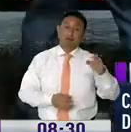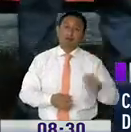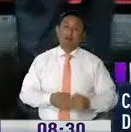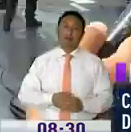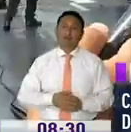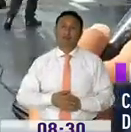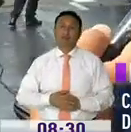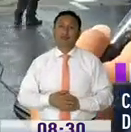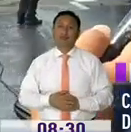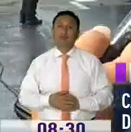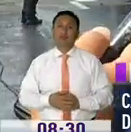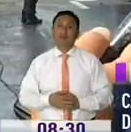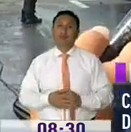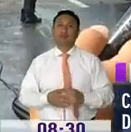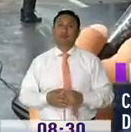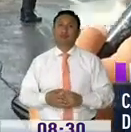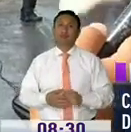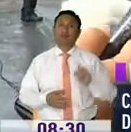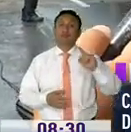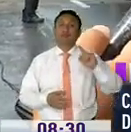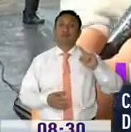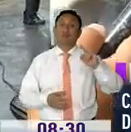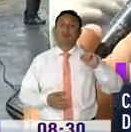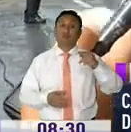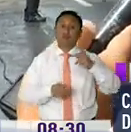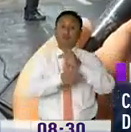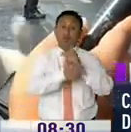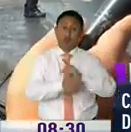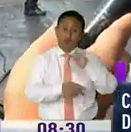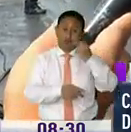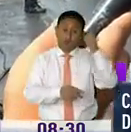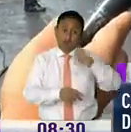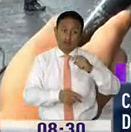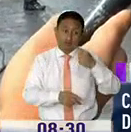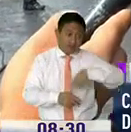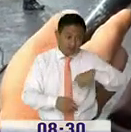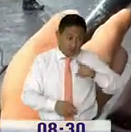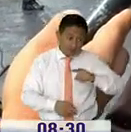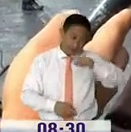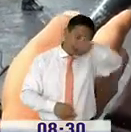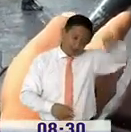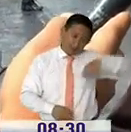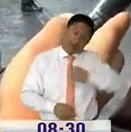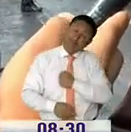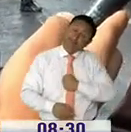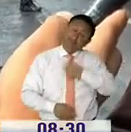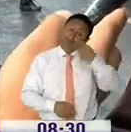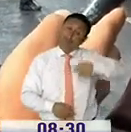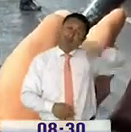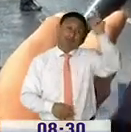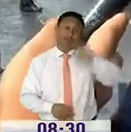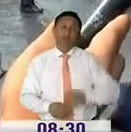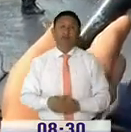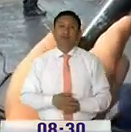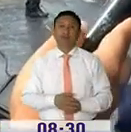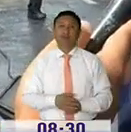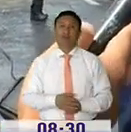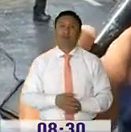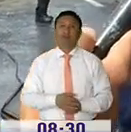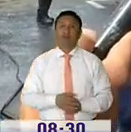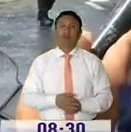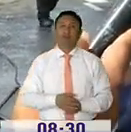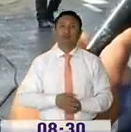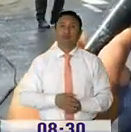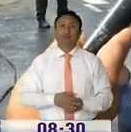provincia. Productos de primera necesidad, el resto tendrá que regresarse, no vamos a permitir el ingreso al cantón Montúfar.